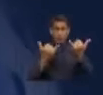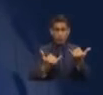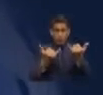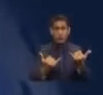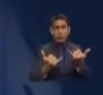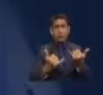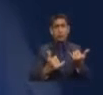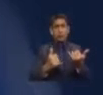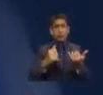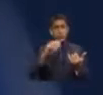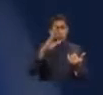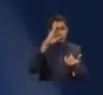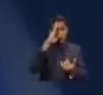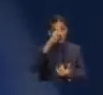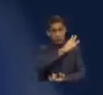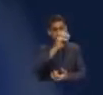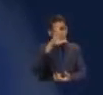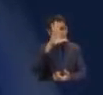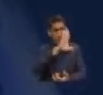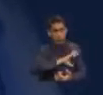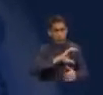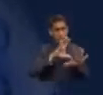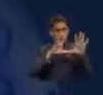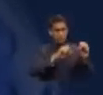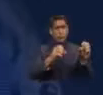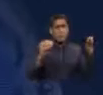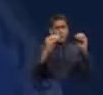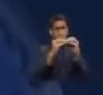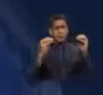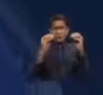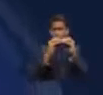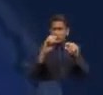capturados, objetivos de alto e intermedio valor.